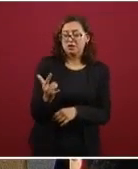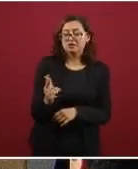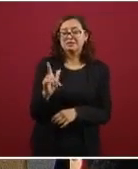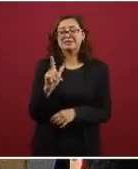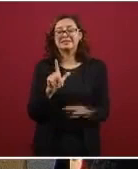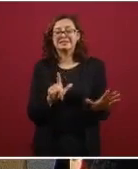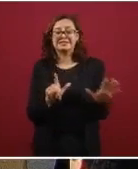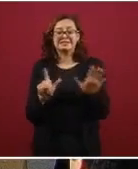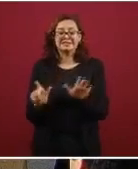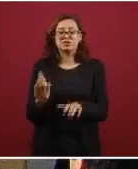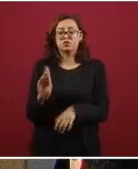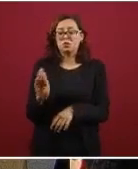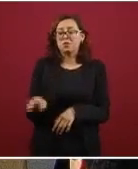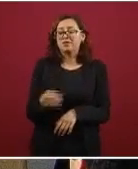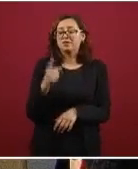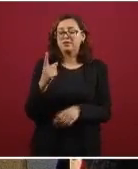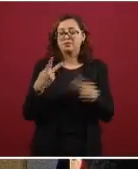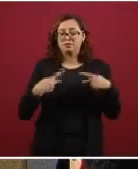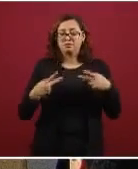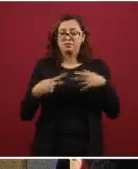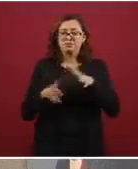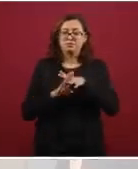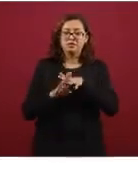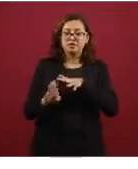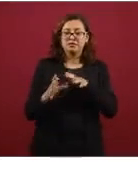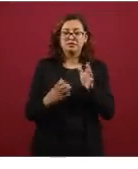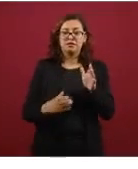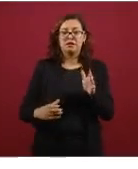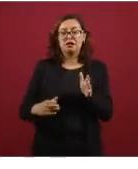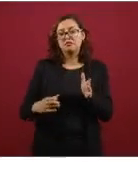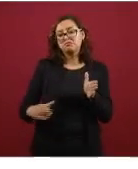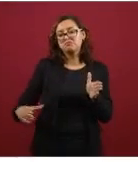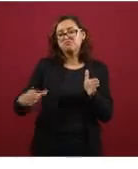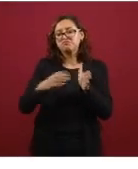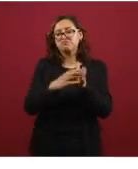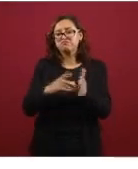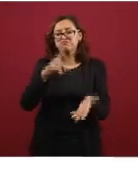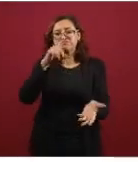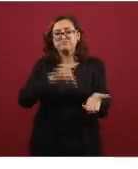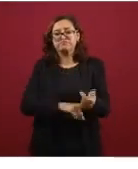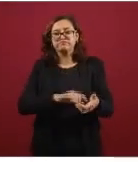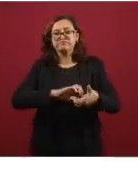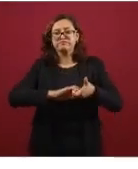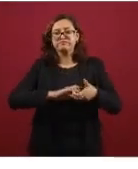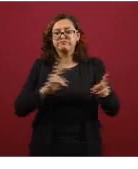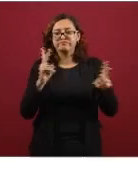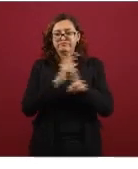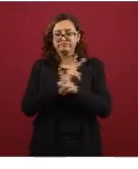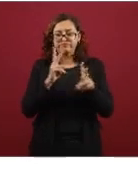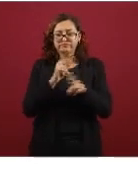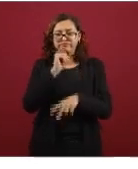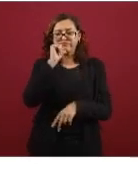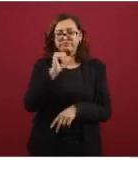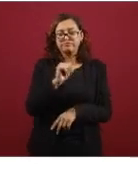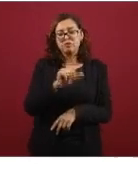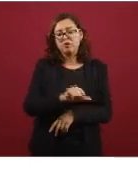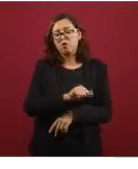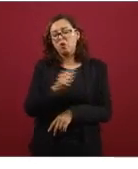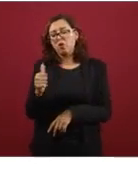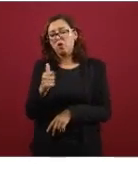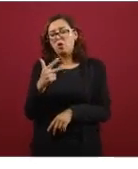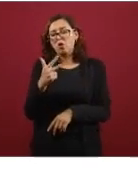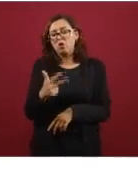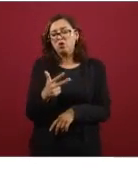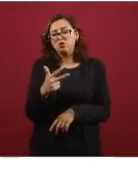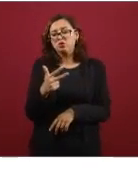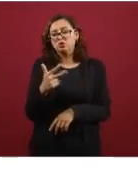migrantes que iban sin ventilación. El 8 de julio en Chiapas, 281. El 11 de agosto